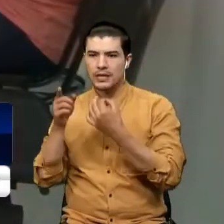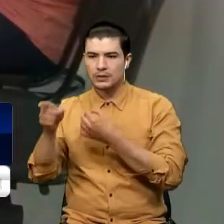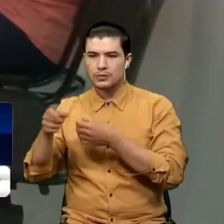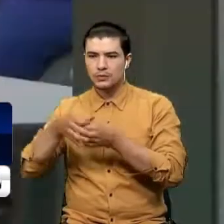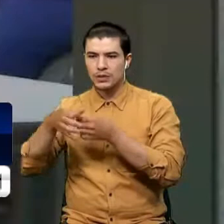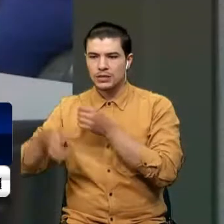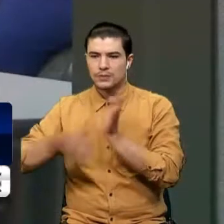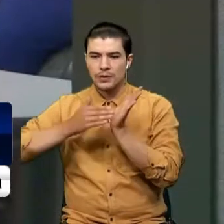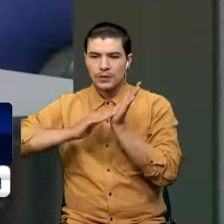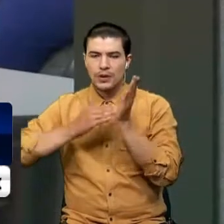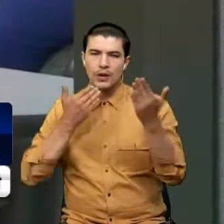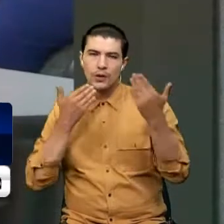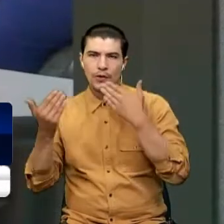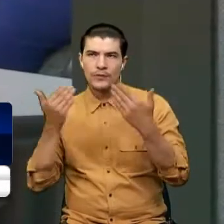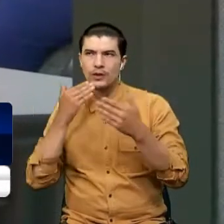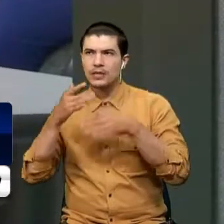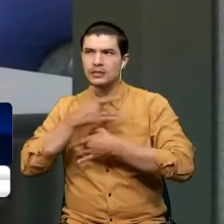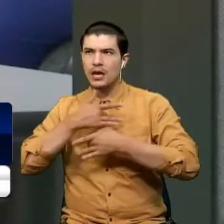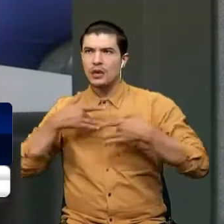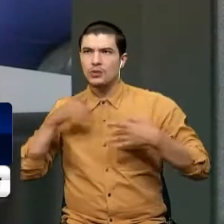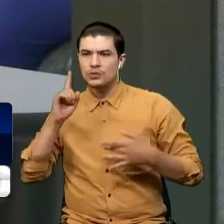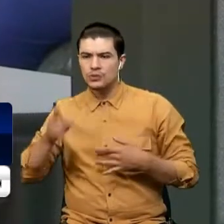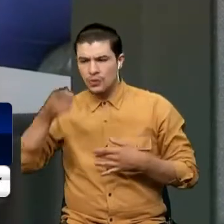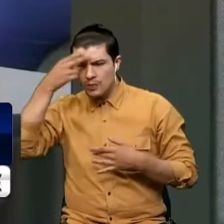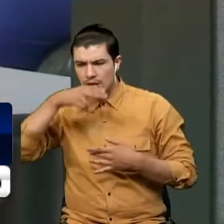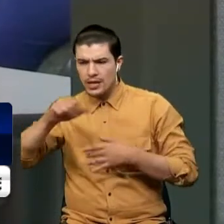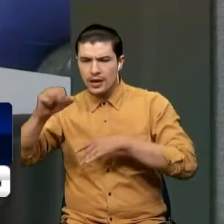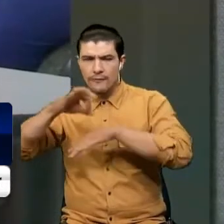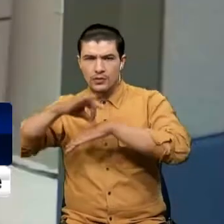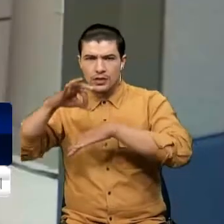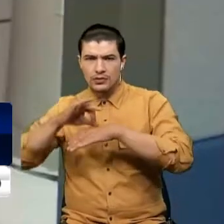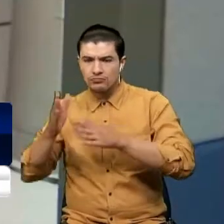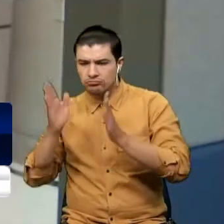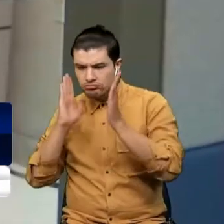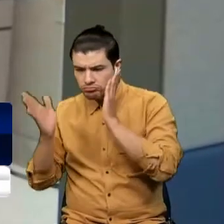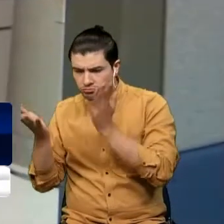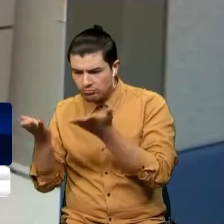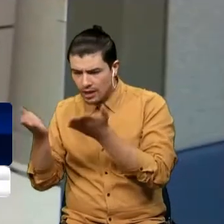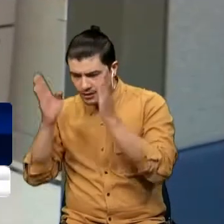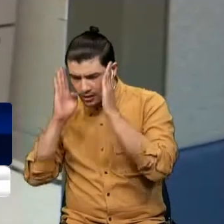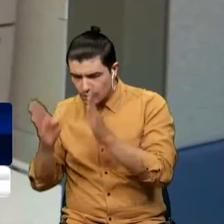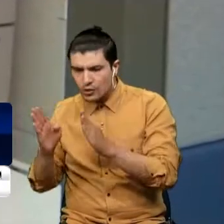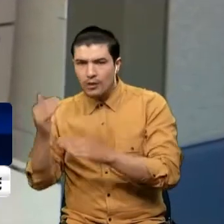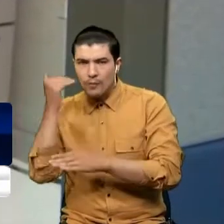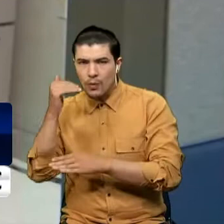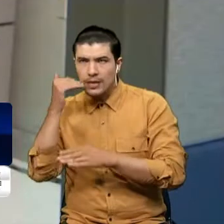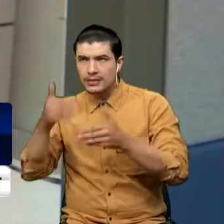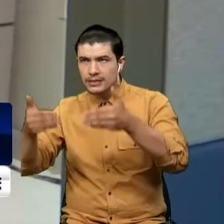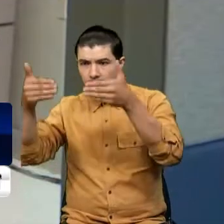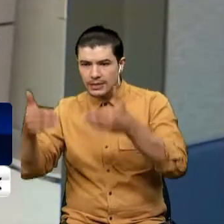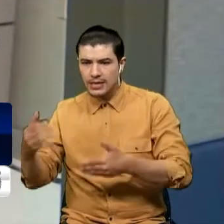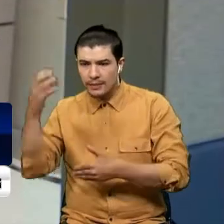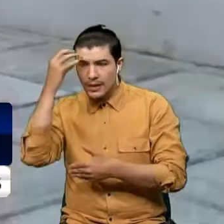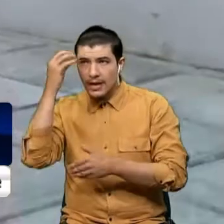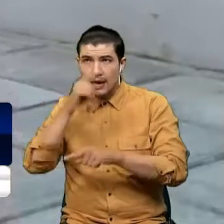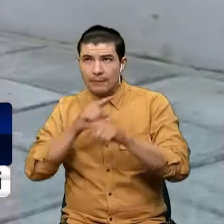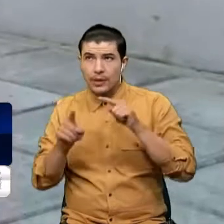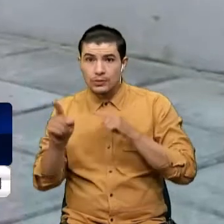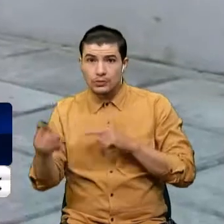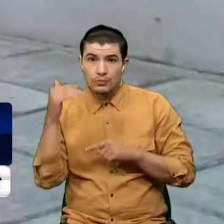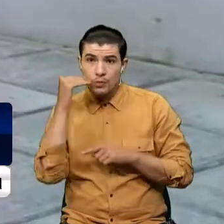floridablanca confió la salud de su hija en una fundación que trata a mujeres con discapacidad mental sin embargo en lugar de recibir